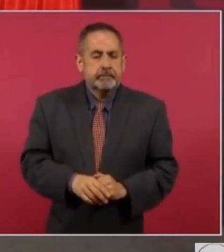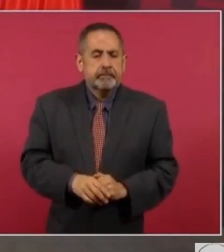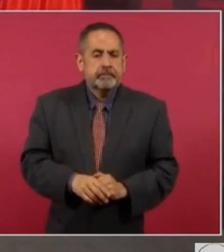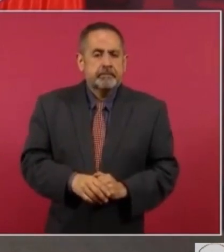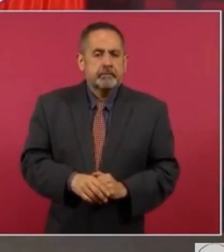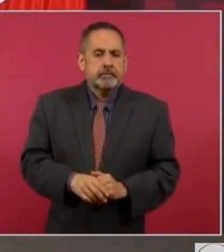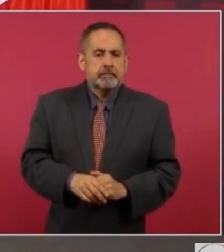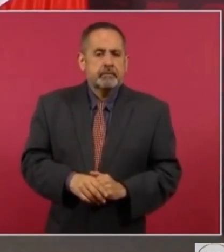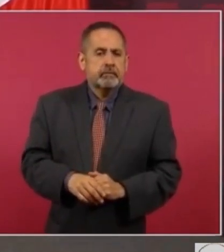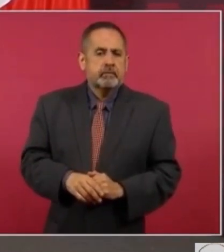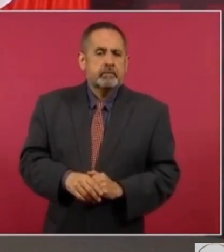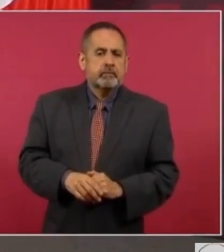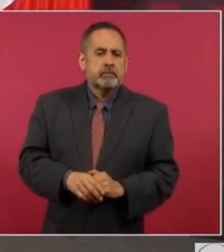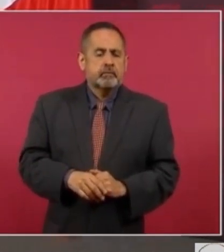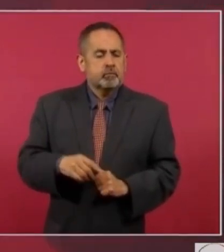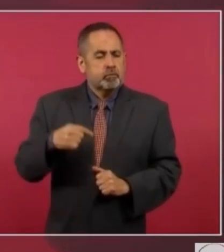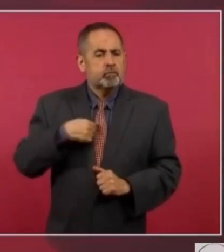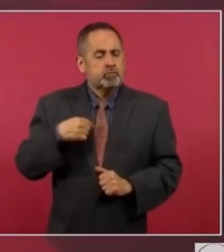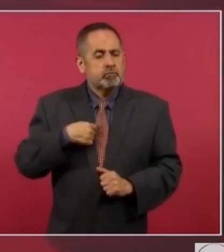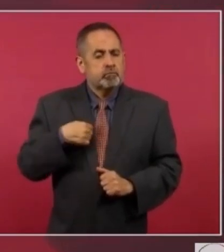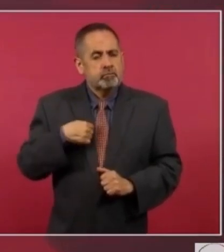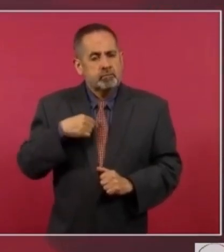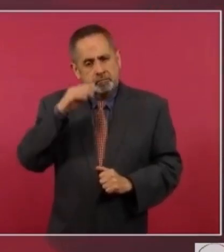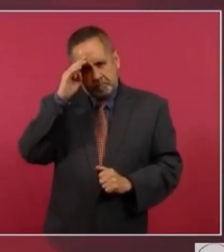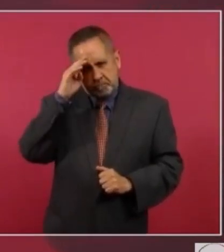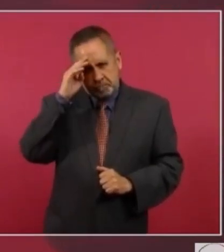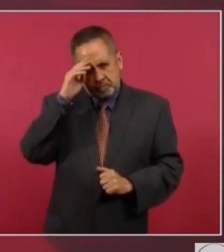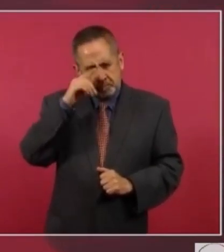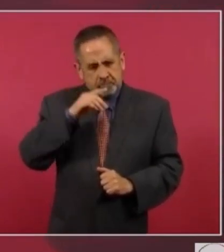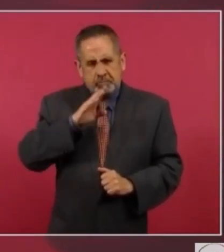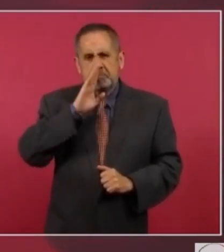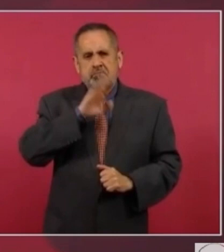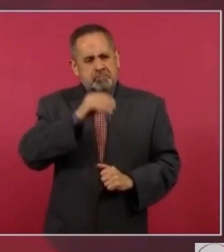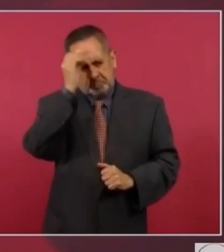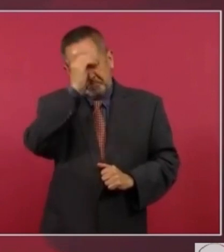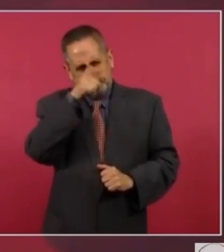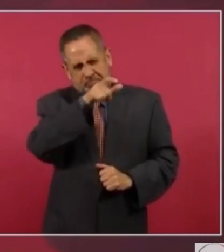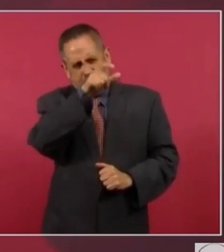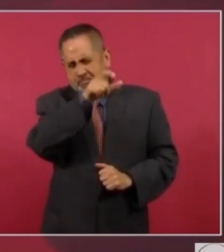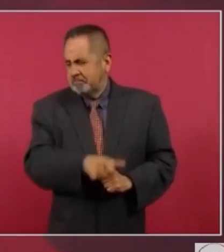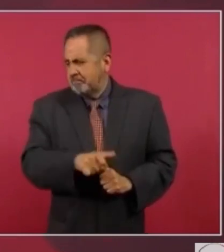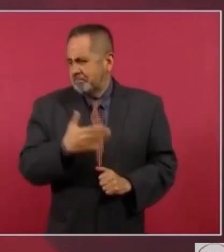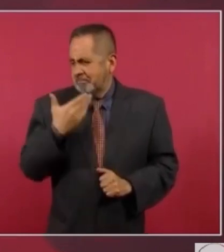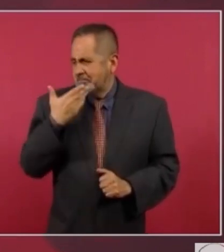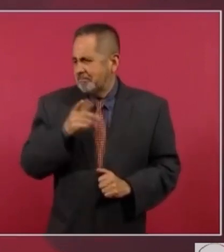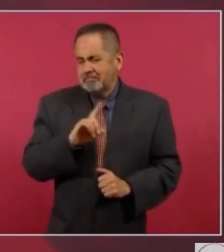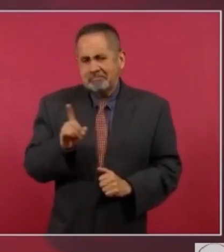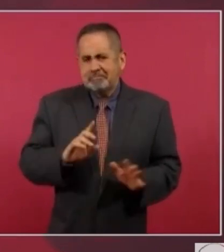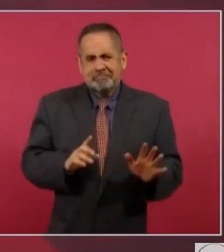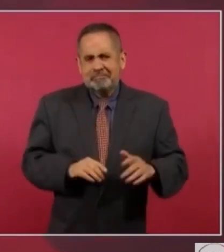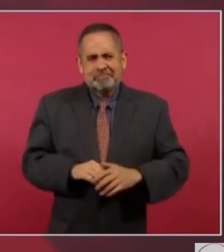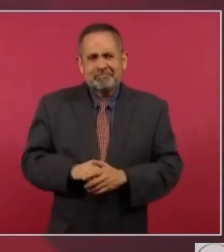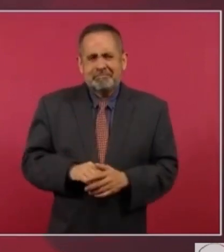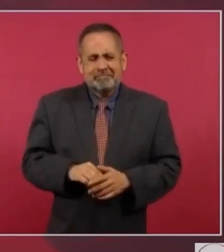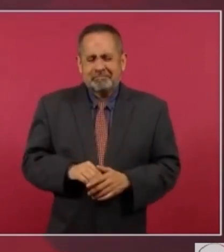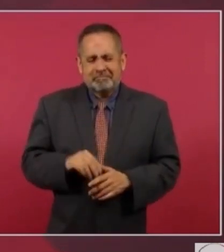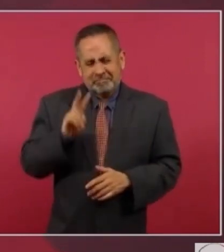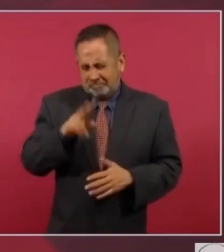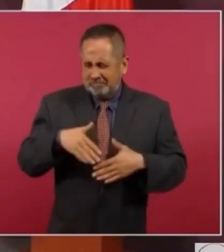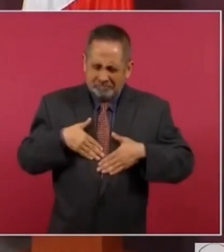yo tengo una mala opinión de él, no, o para decirlo